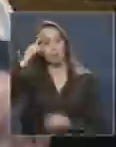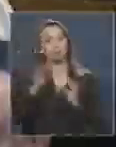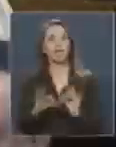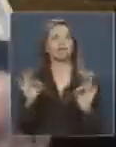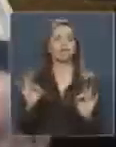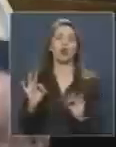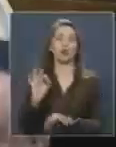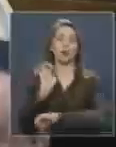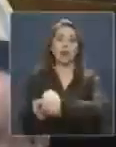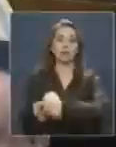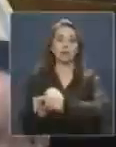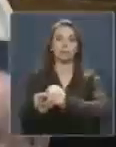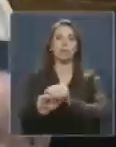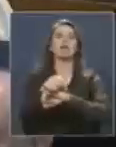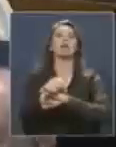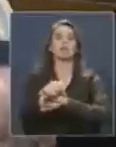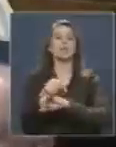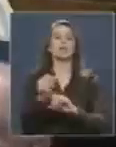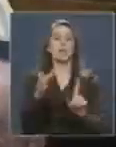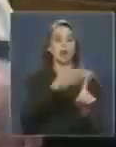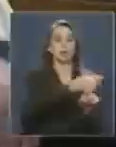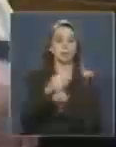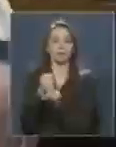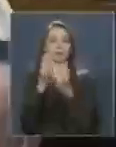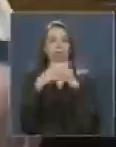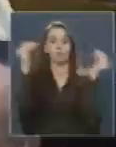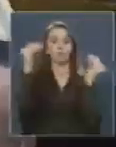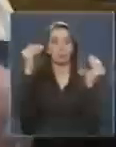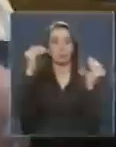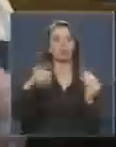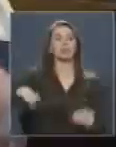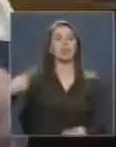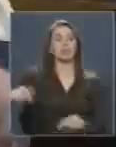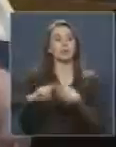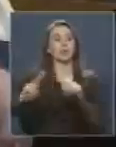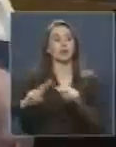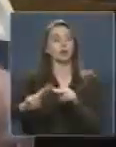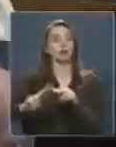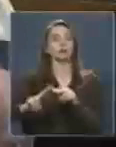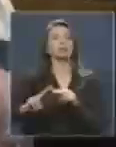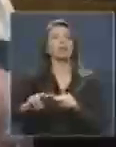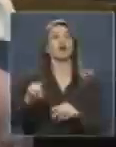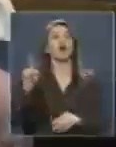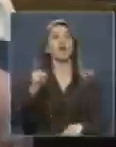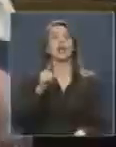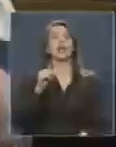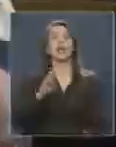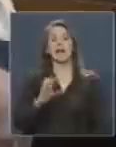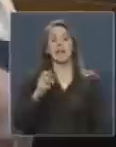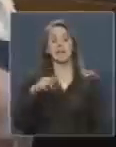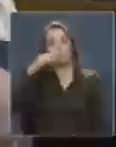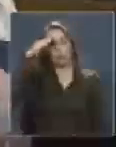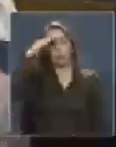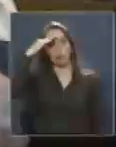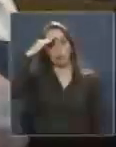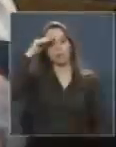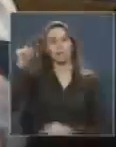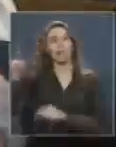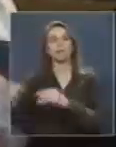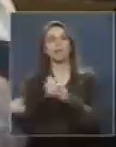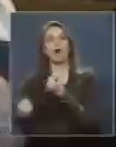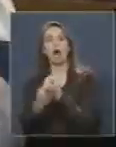y aceptable la desaparición forzada que practicó sistemáticamente el régimen del cual ellos fueron el sustento político.